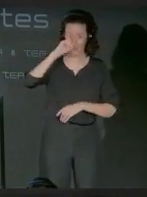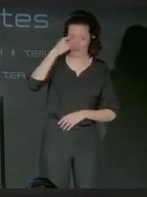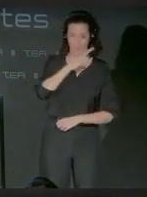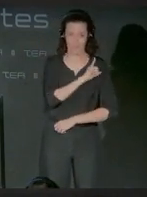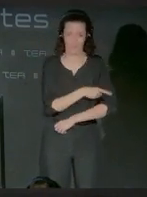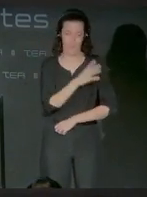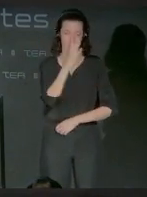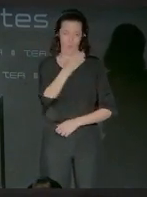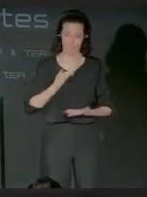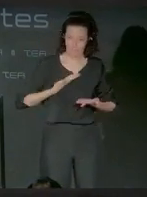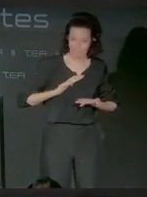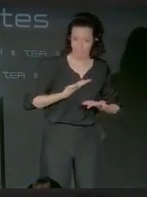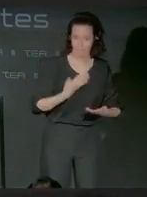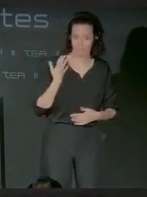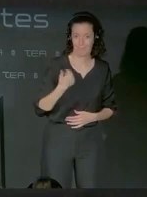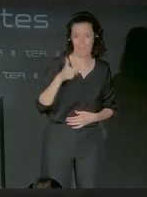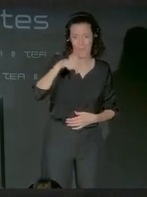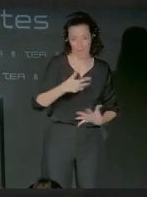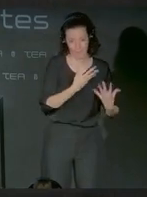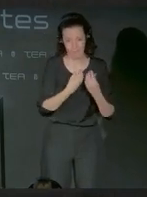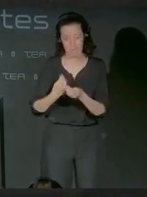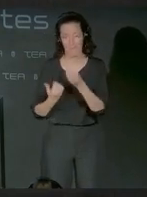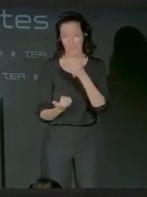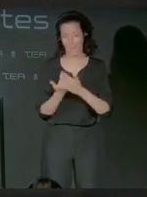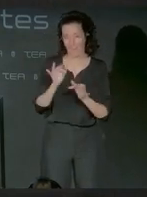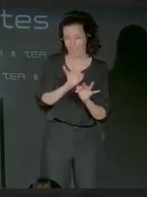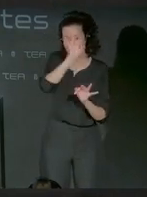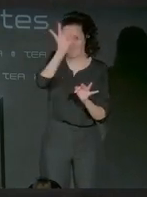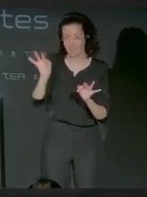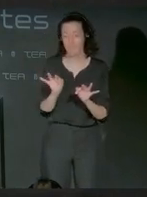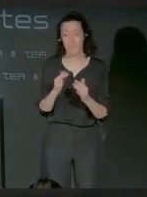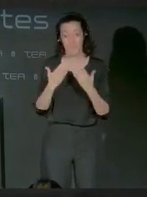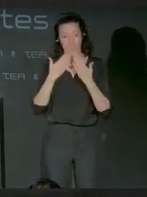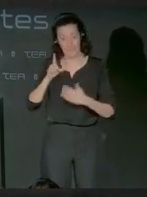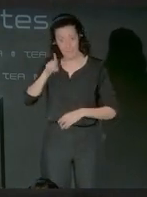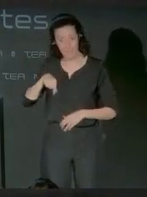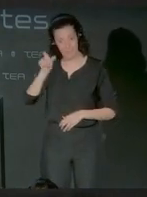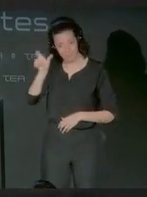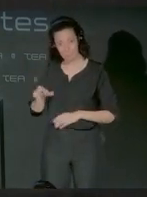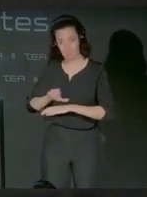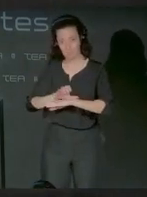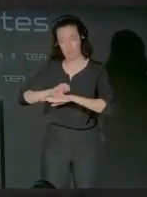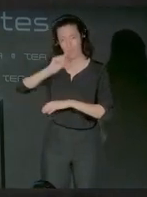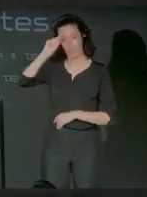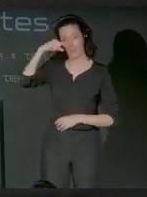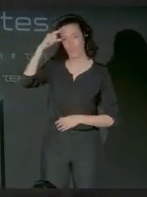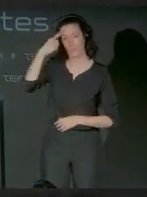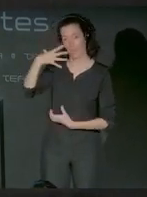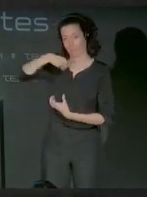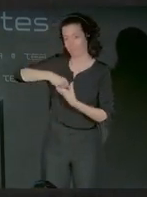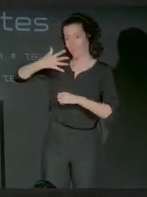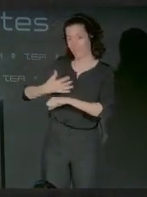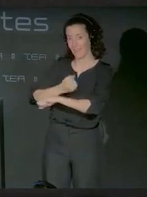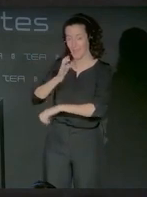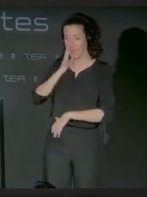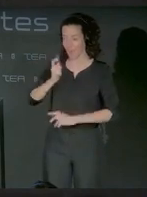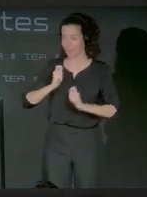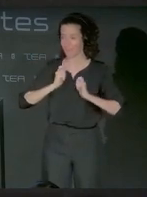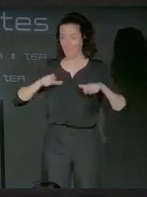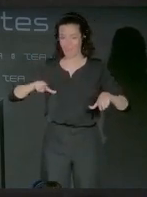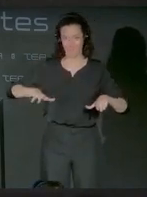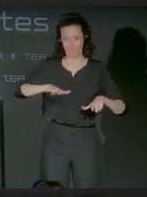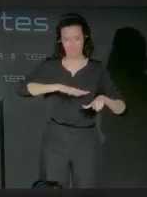invitarme a estar hoy aquí en estas jornadas Muchísimas gracias También consejero de cultura del Cabildo por alojarnos en este espacio tan